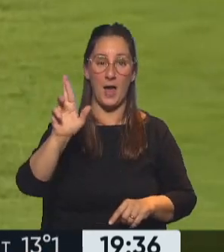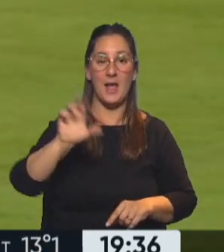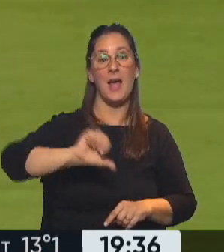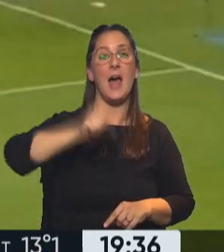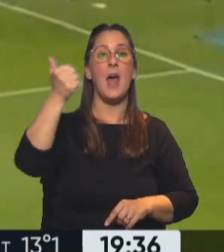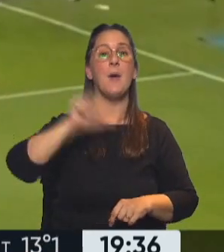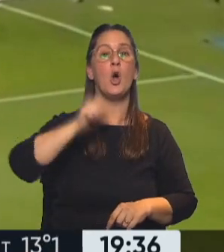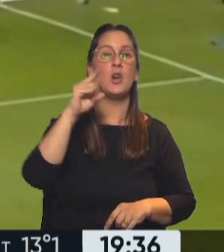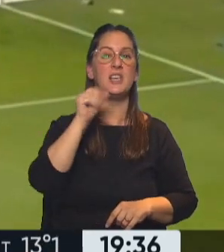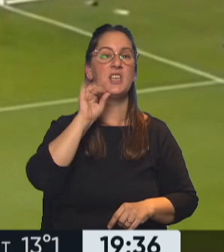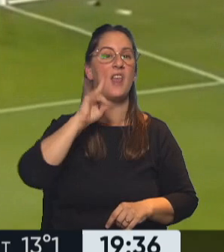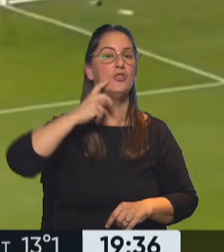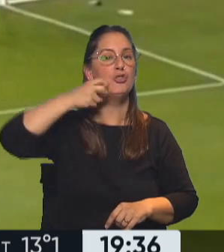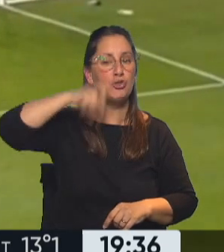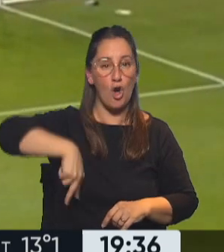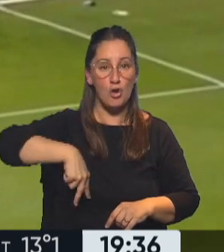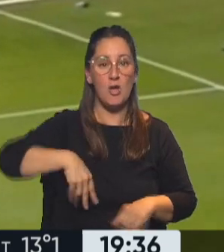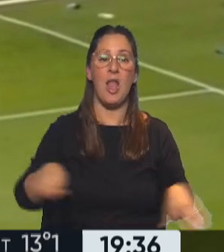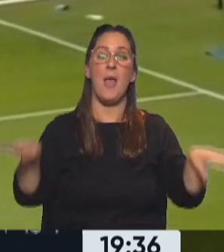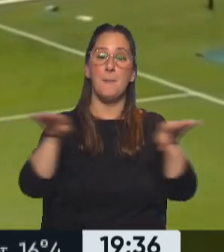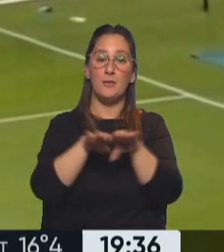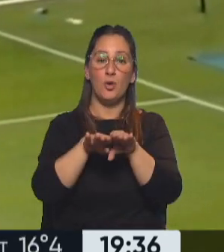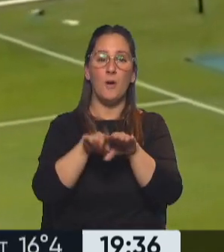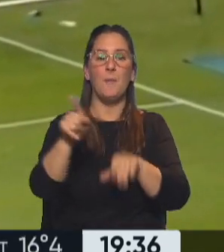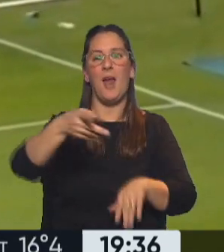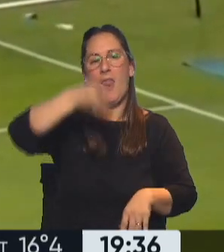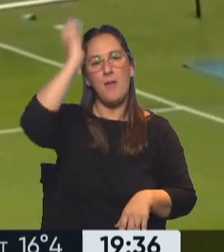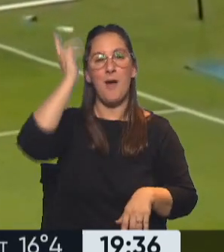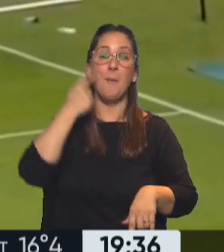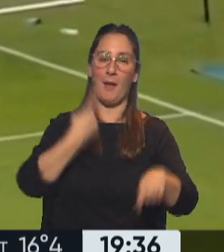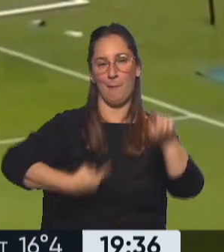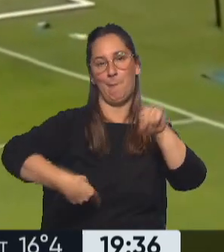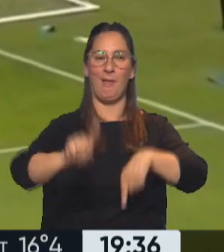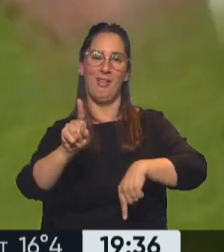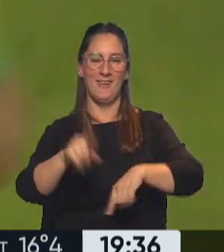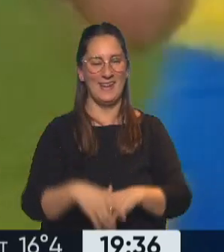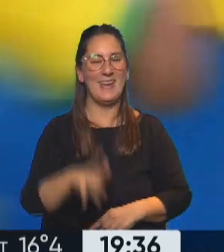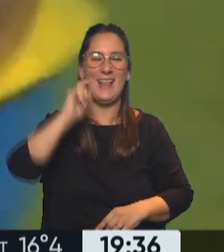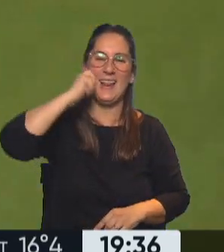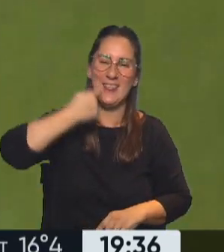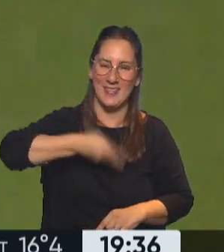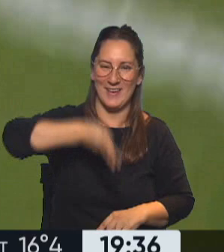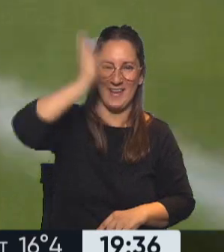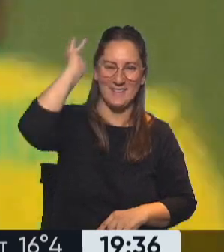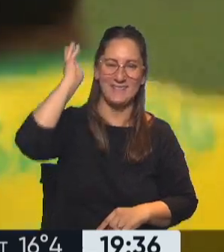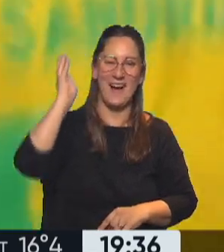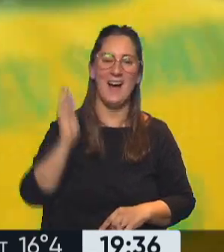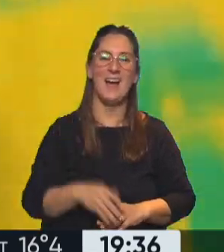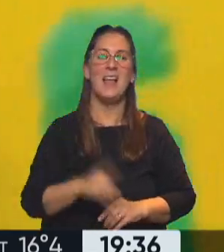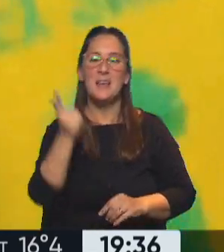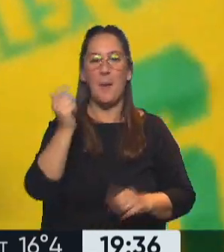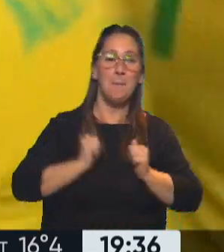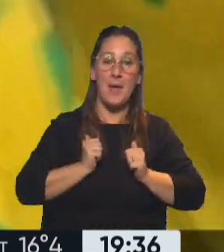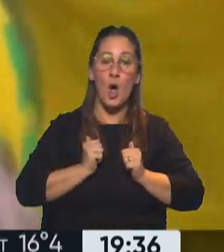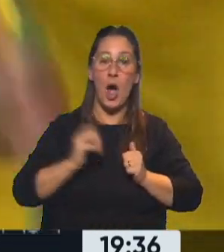gol de Richarlison y Ujo empató. Y mirá Neymar cómo patea. Es lindo. Espero que se tire el coreano.